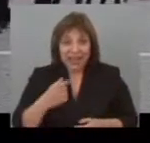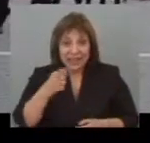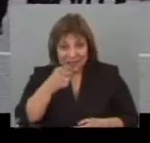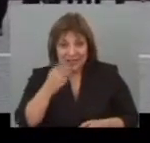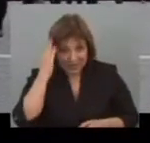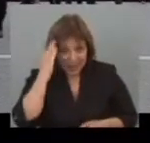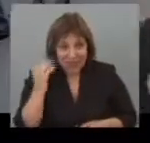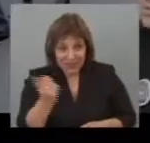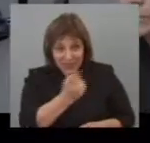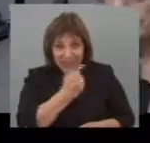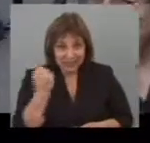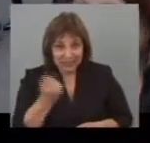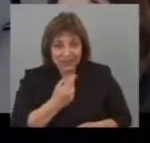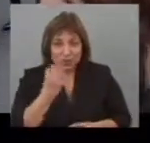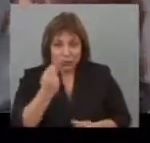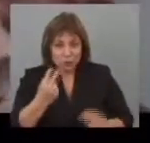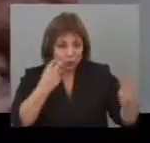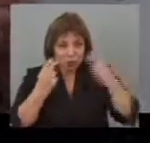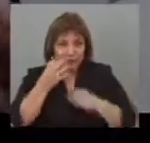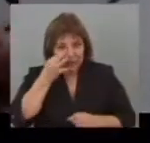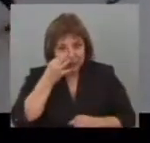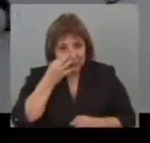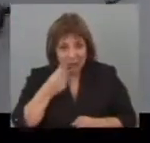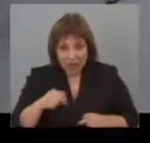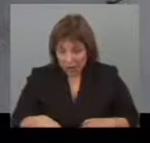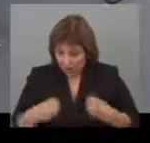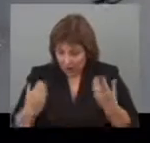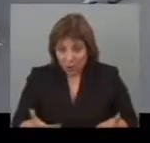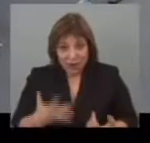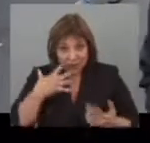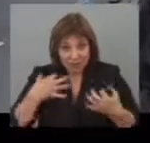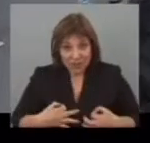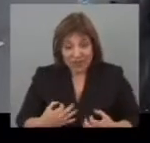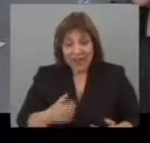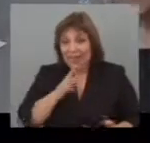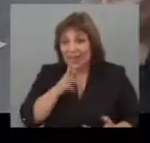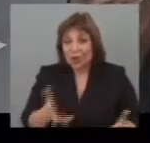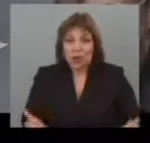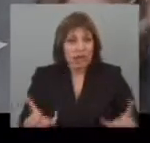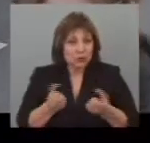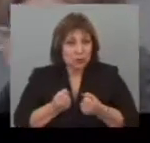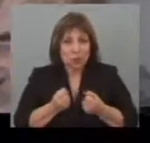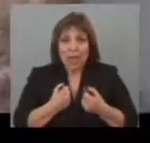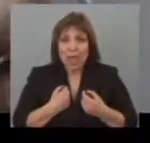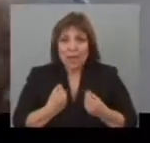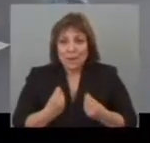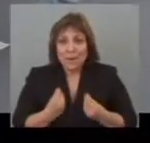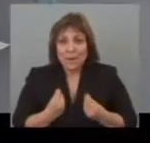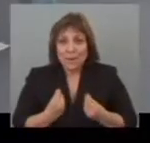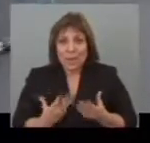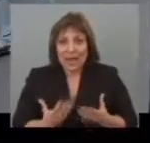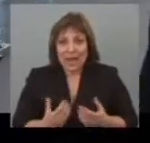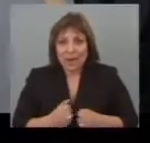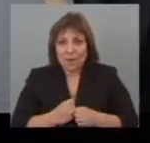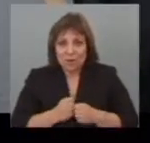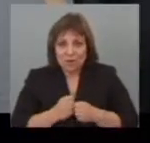y cómo salí. Soy real. Viste que los hijos te ayudan a hacer muchas cosas. a